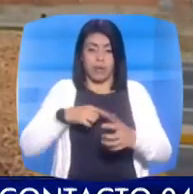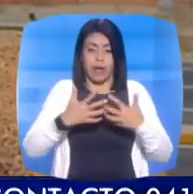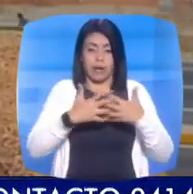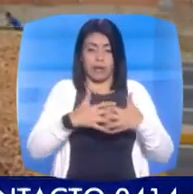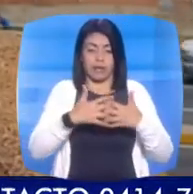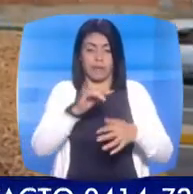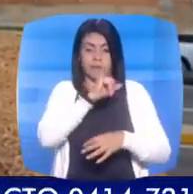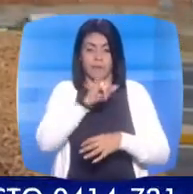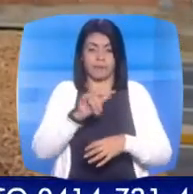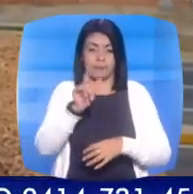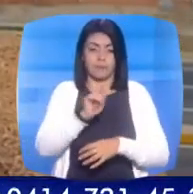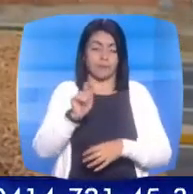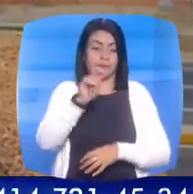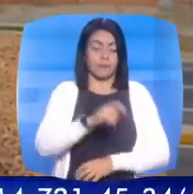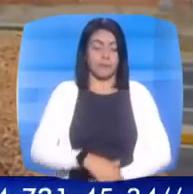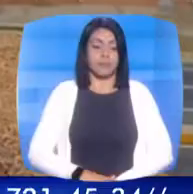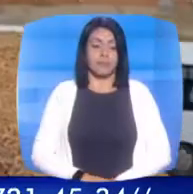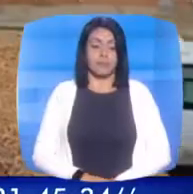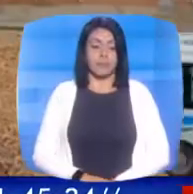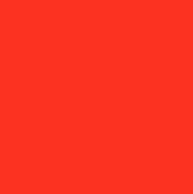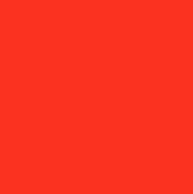desde el estado Z